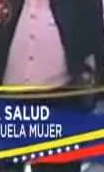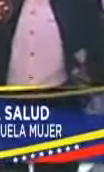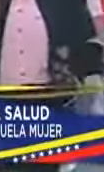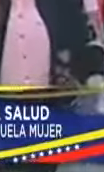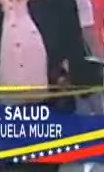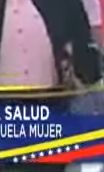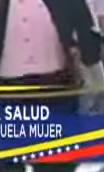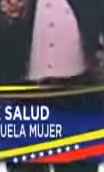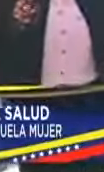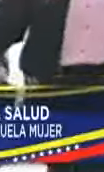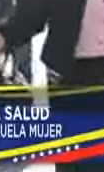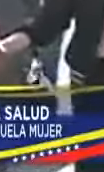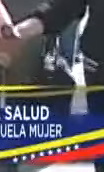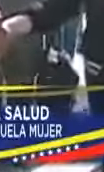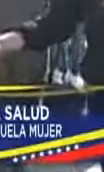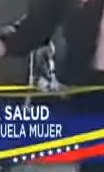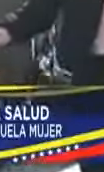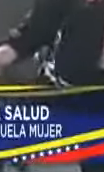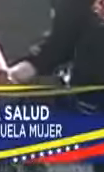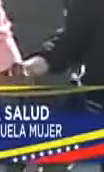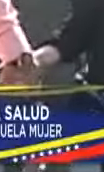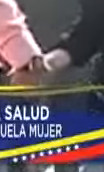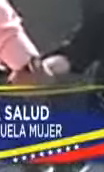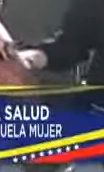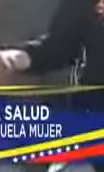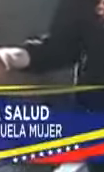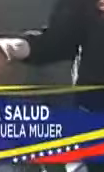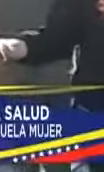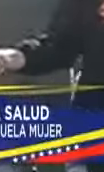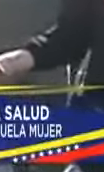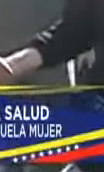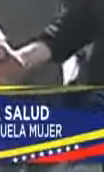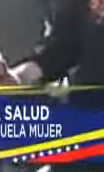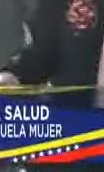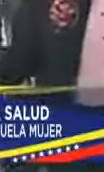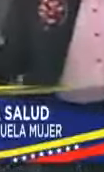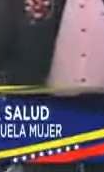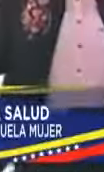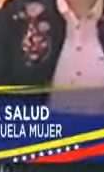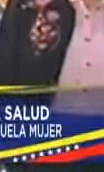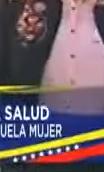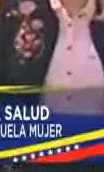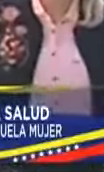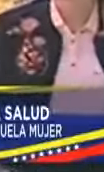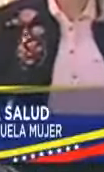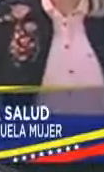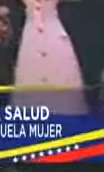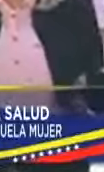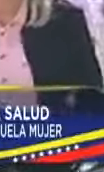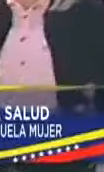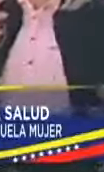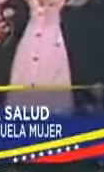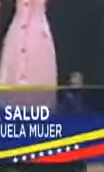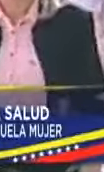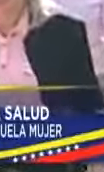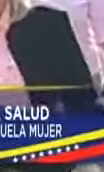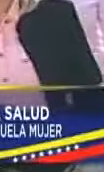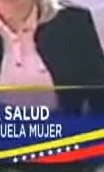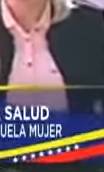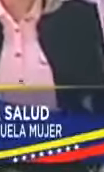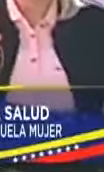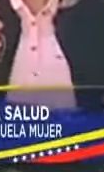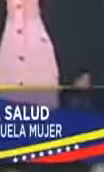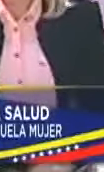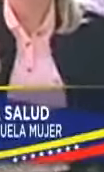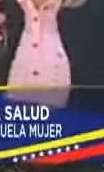Estado venezolano. El saludo del presidente constitucional Nicolás Maduro, se le acercan cada una de las mujeres que están acá